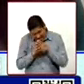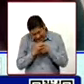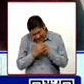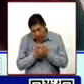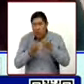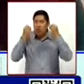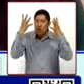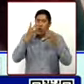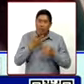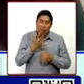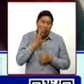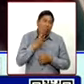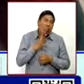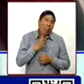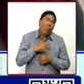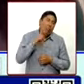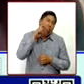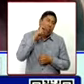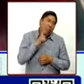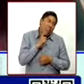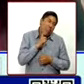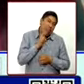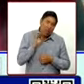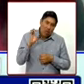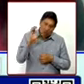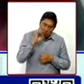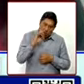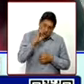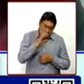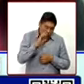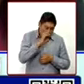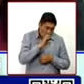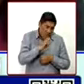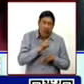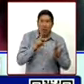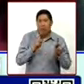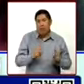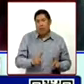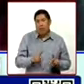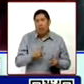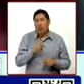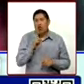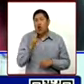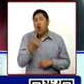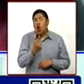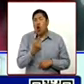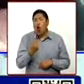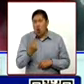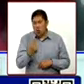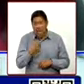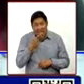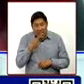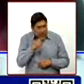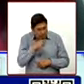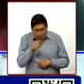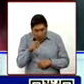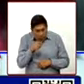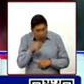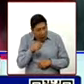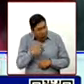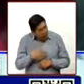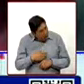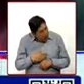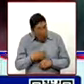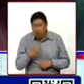depredadores sexuales especialmente buscan a personas que se quejan de Soledad que manifiestan que